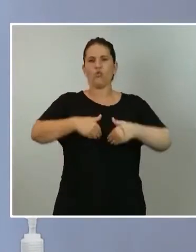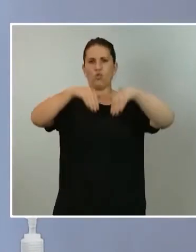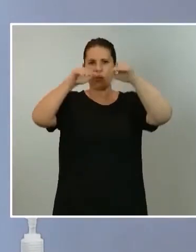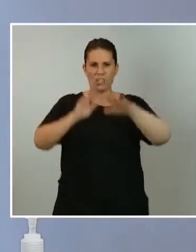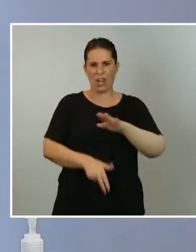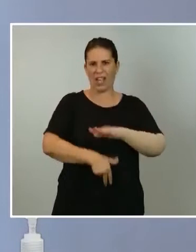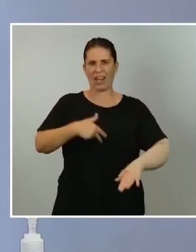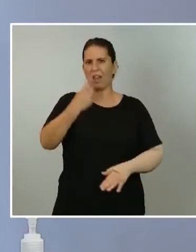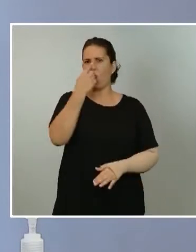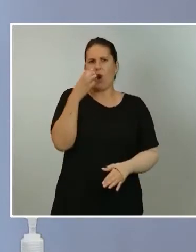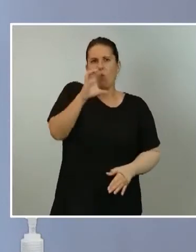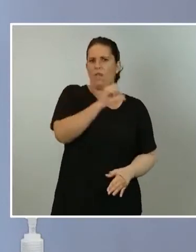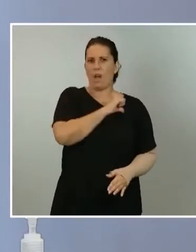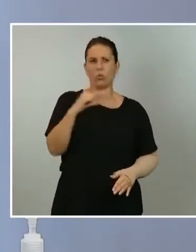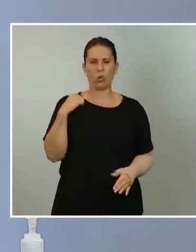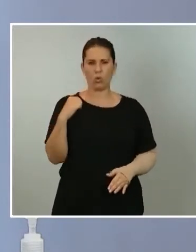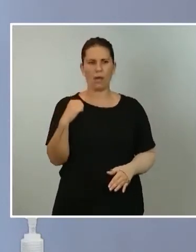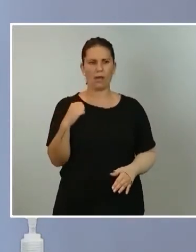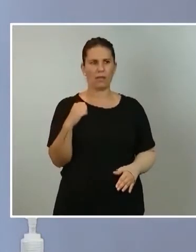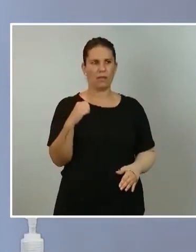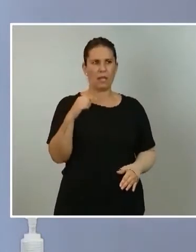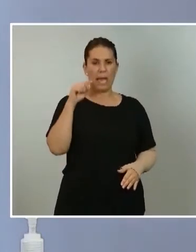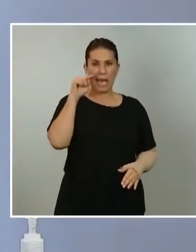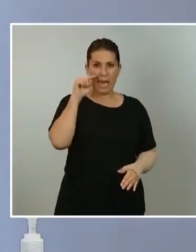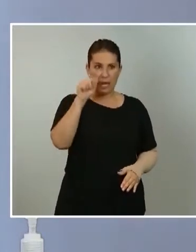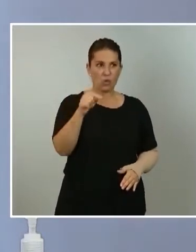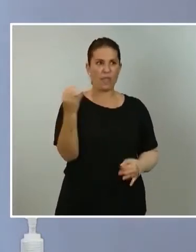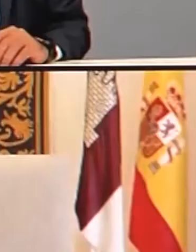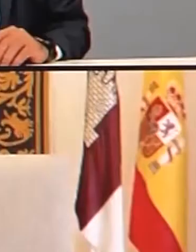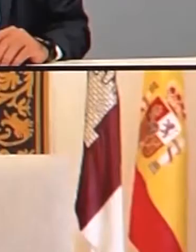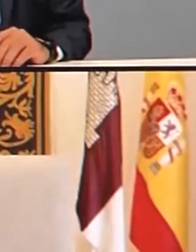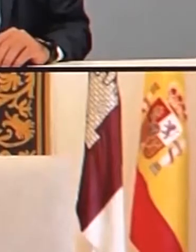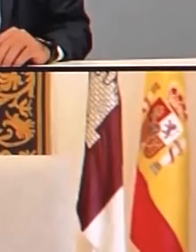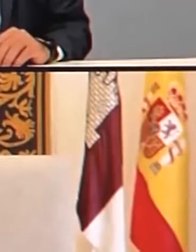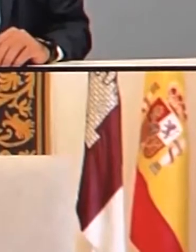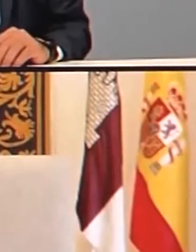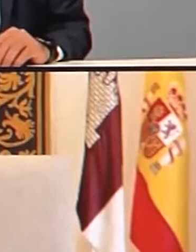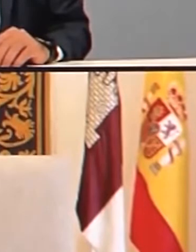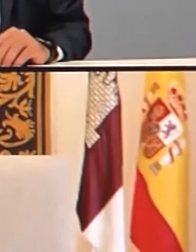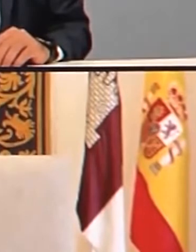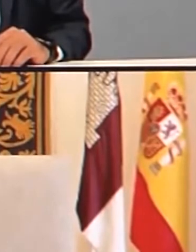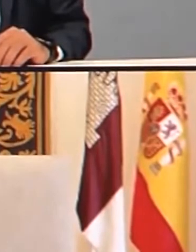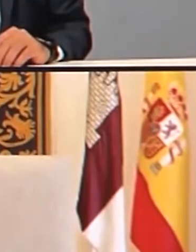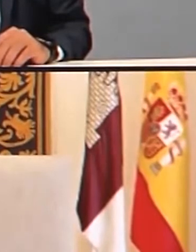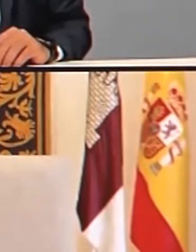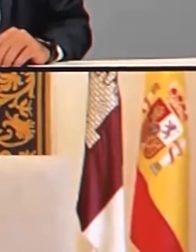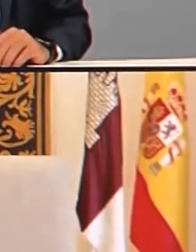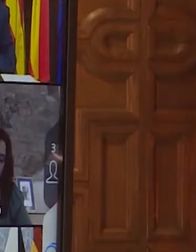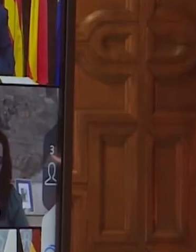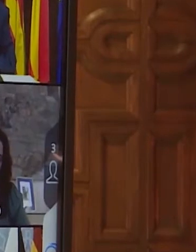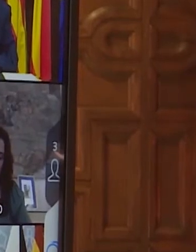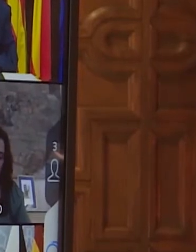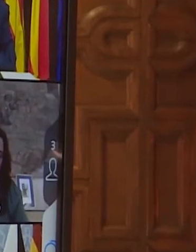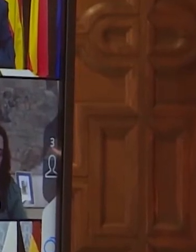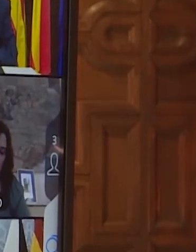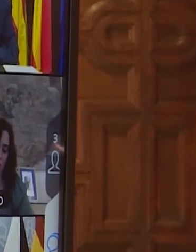y la pertinencia de hablarlo entre todos, porque esto tiene repercusiones en otros territorios. Y ya también ha informado de que el próximo miércoles se va a presentar al